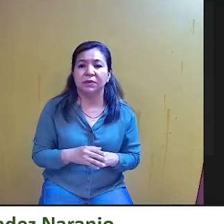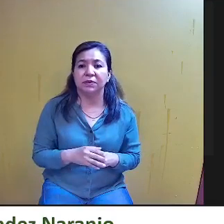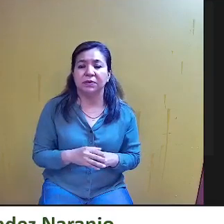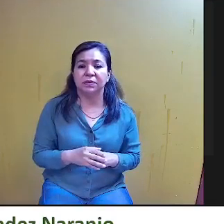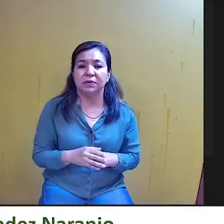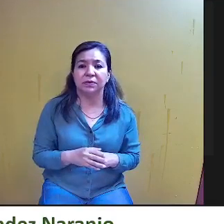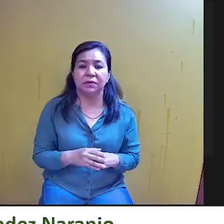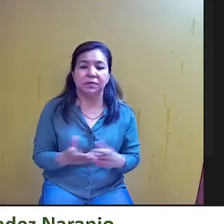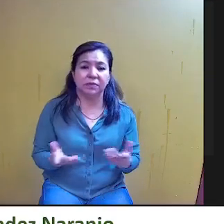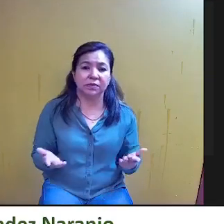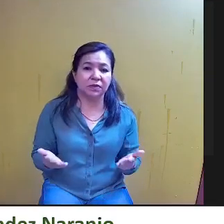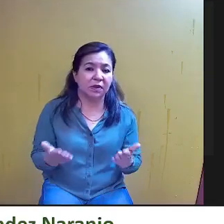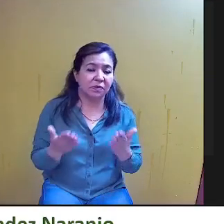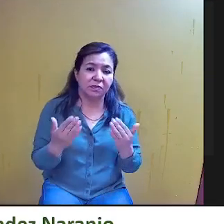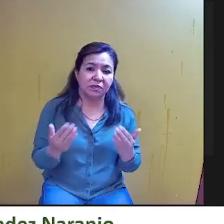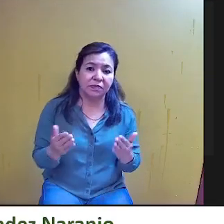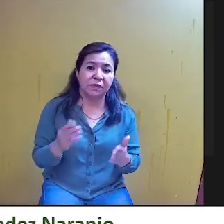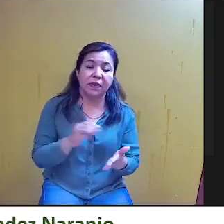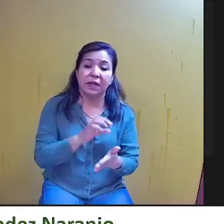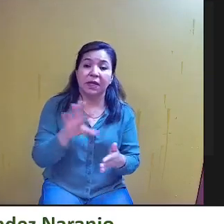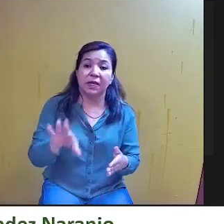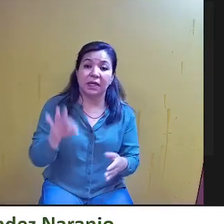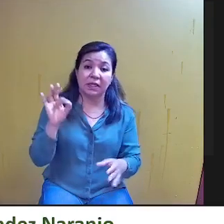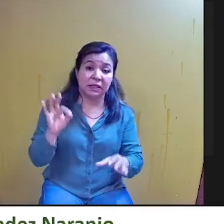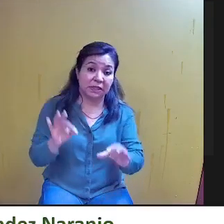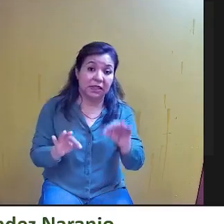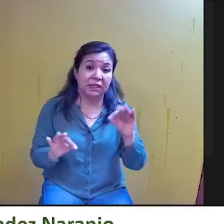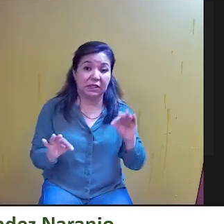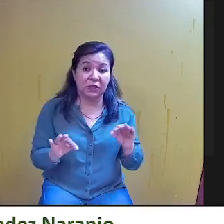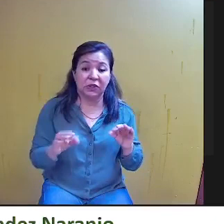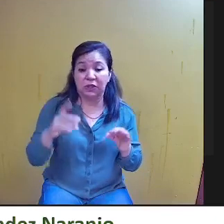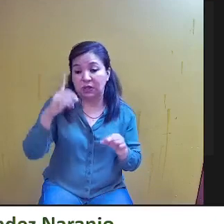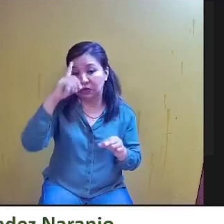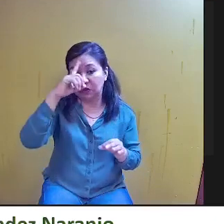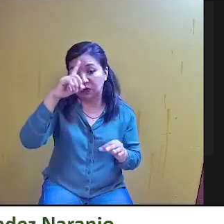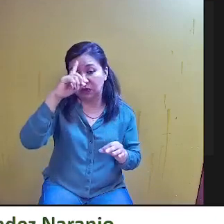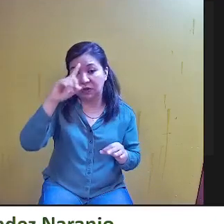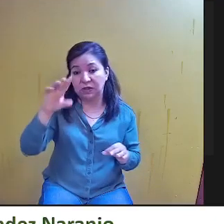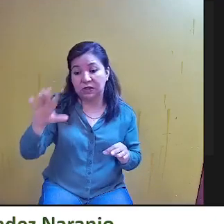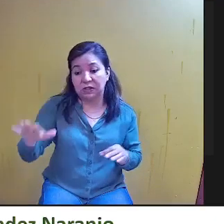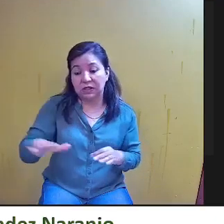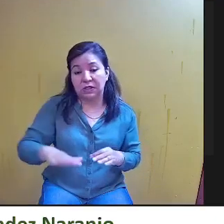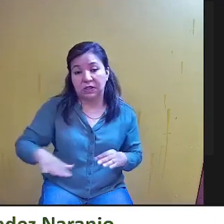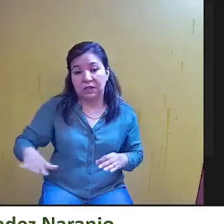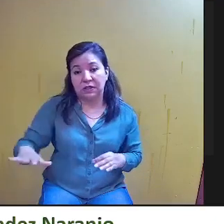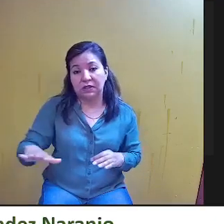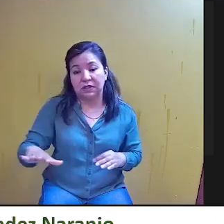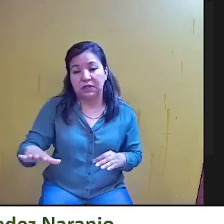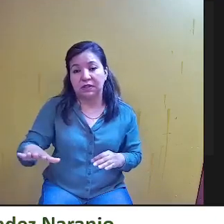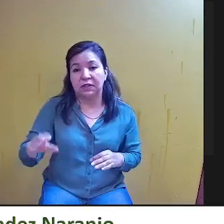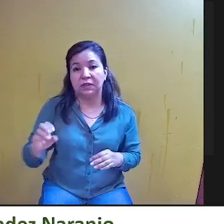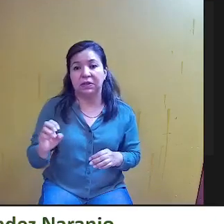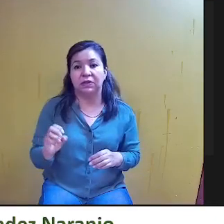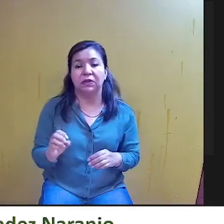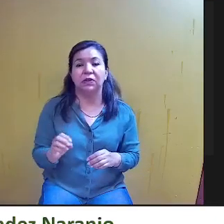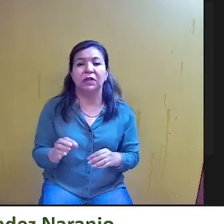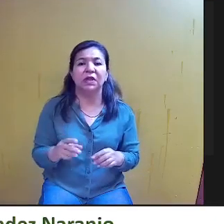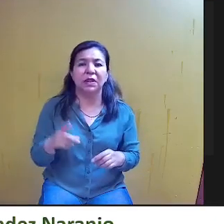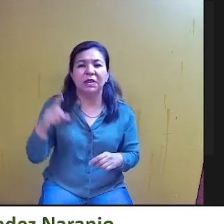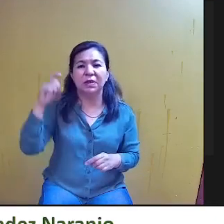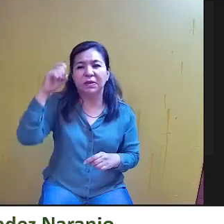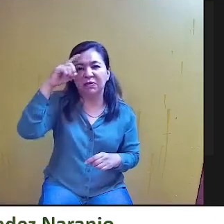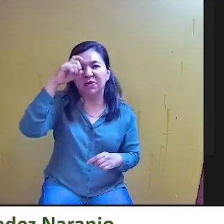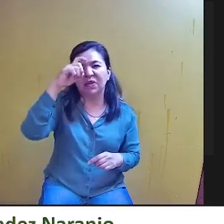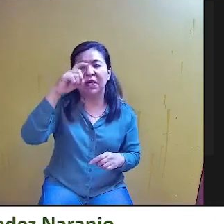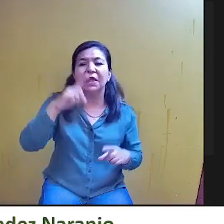infundado el agravio en razón de que el proceso de selección y designación de consejerías distritales y sus presidencias es un acto complejo porque se compone